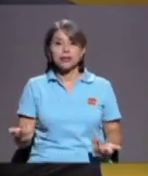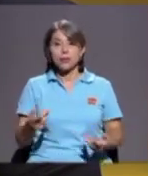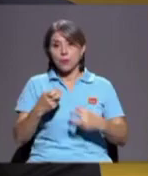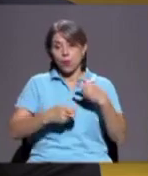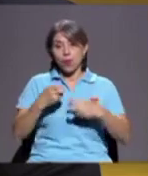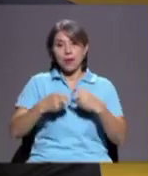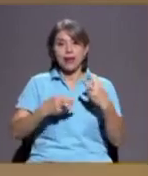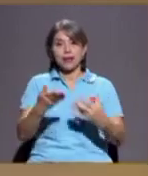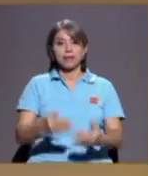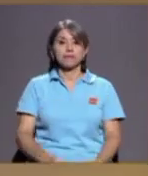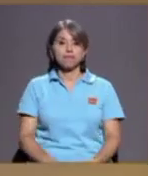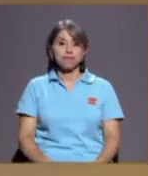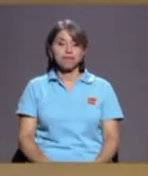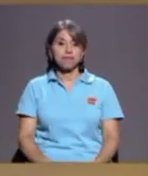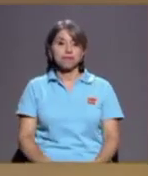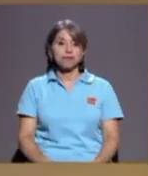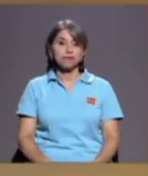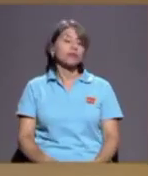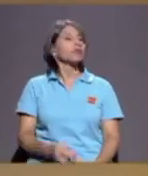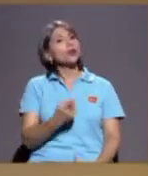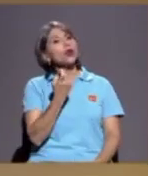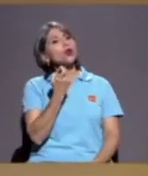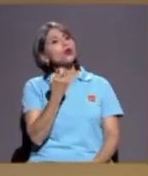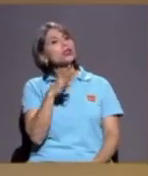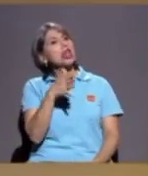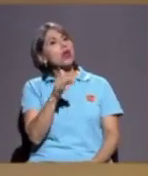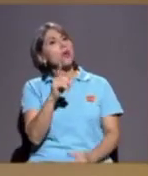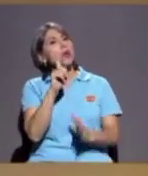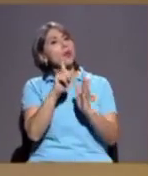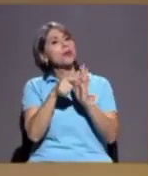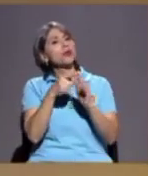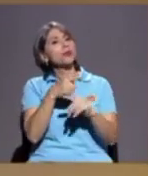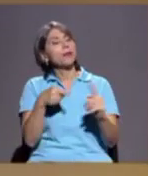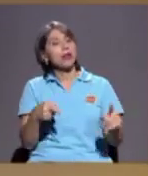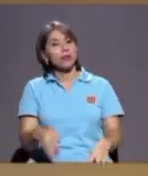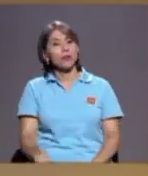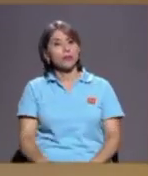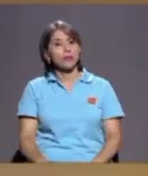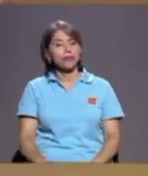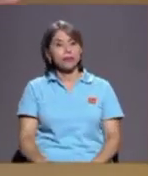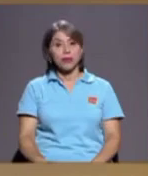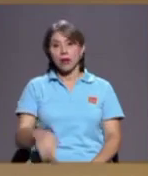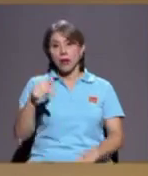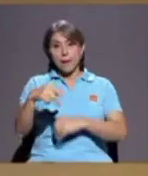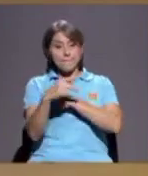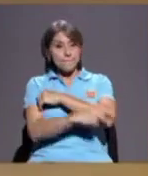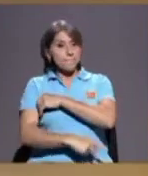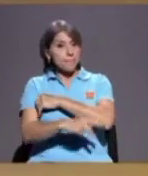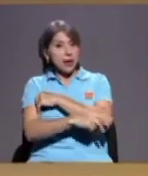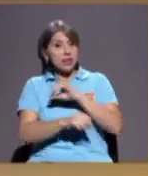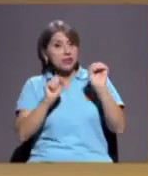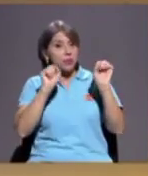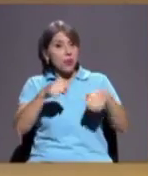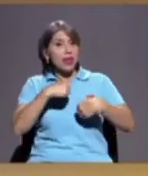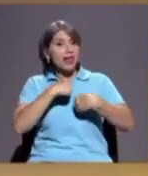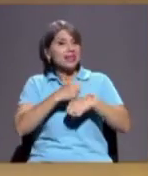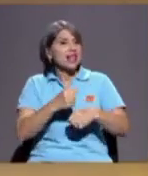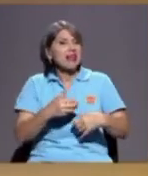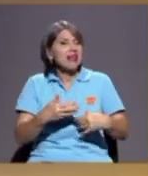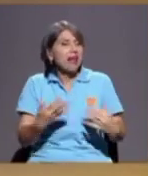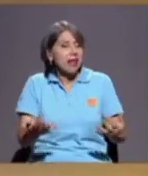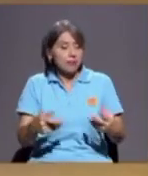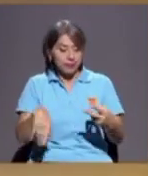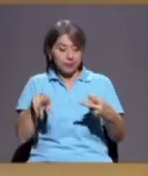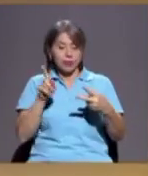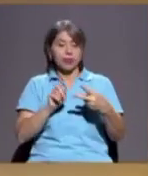problema ahí, ¿verdad? Nos queda como minuto y medio, Miguel. ¿Qué podría hacer el país? Es la pregunta A, y la pregunta B es